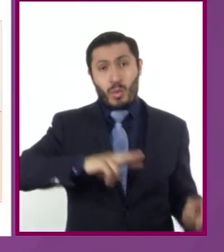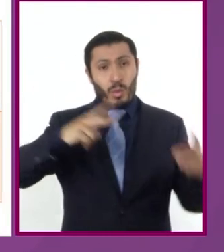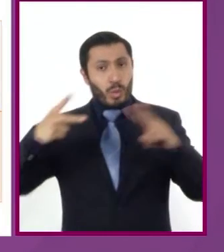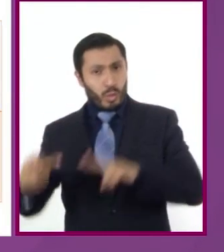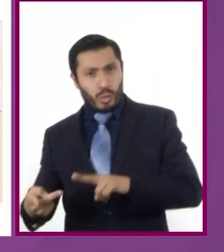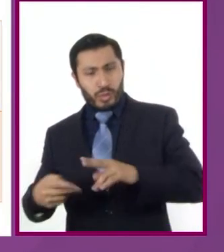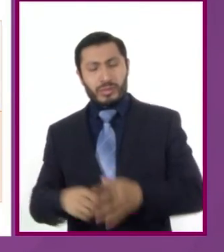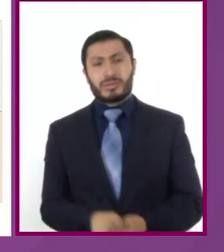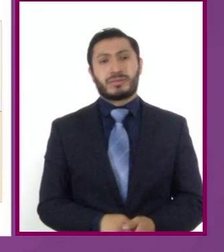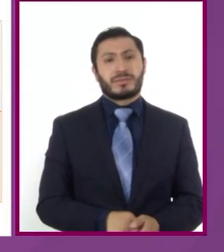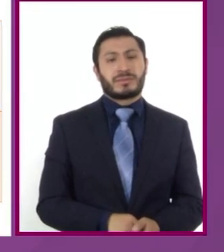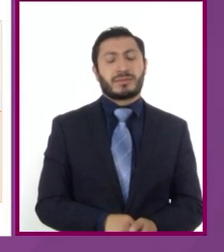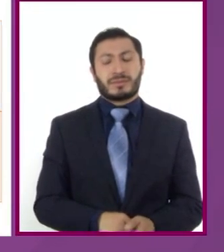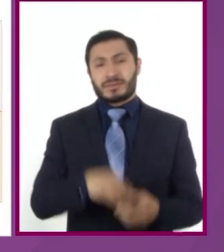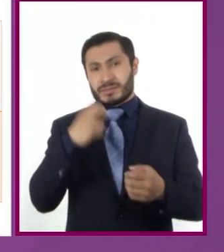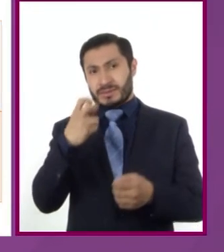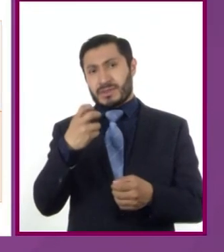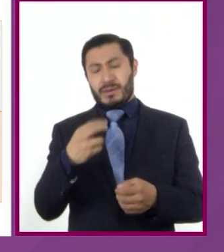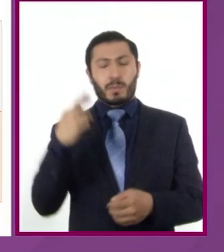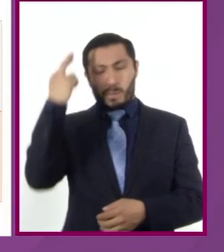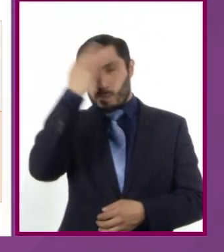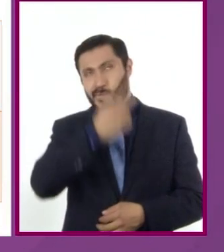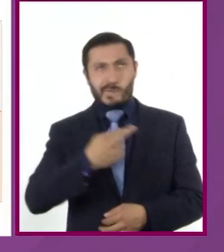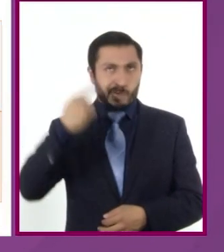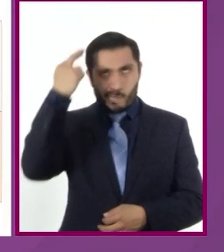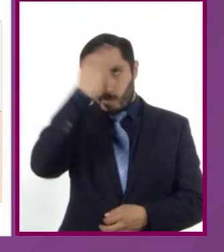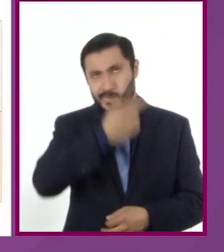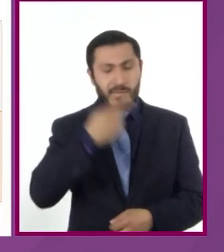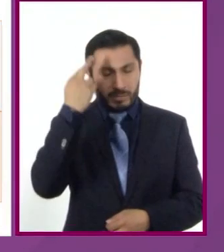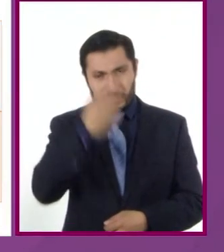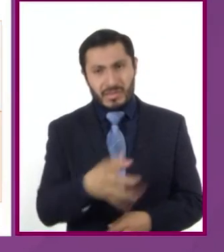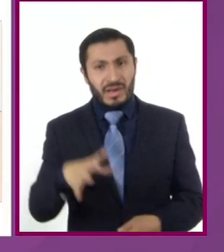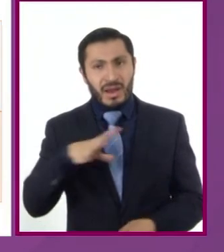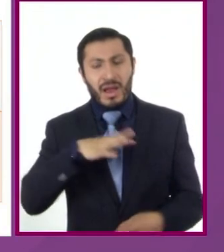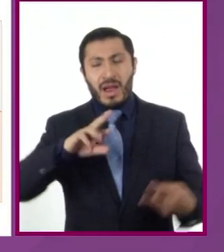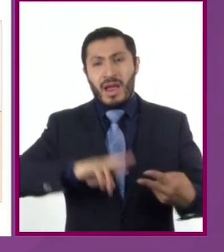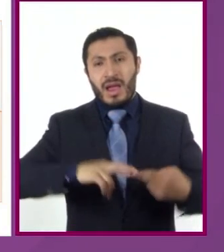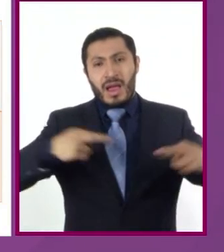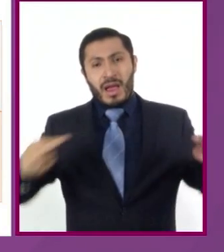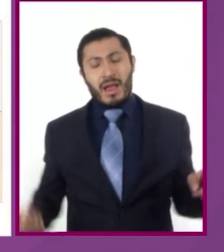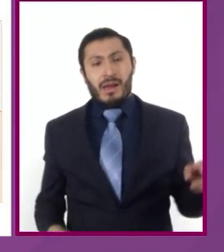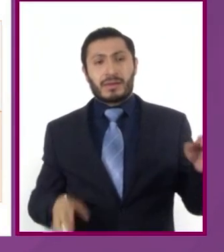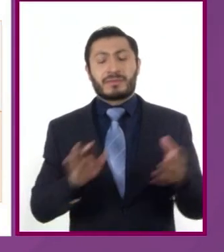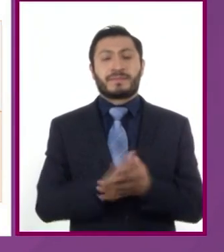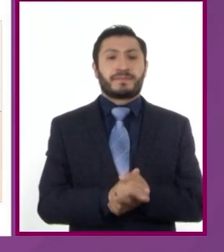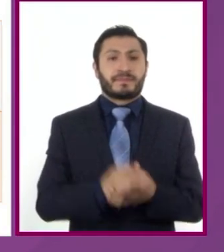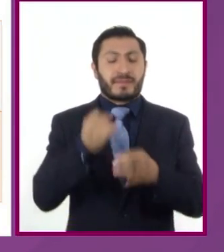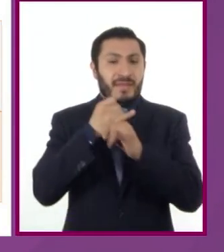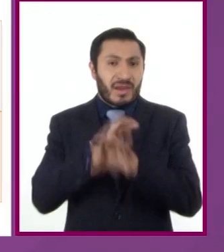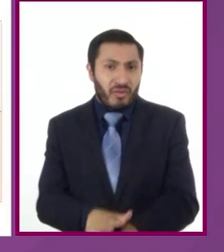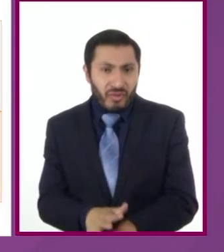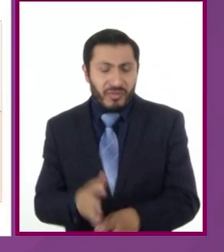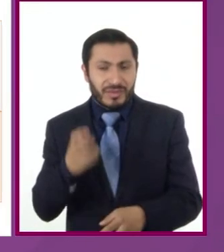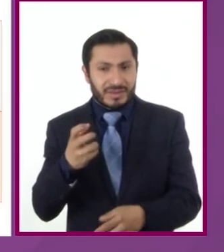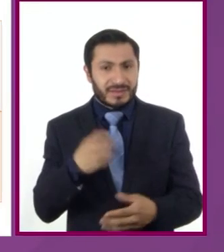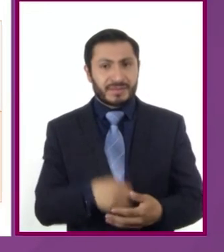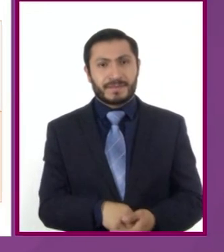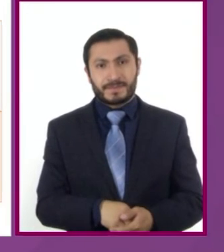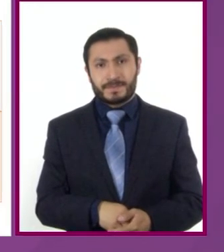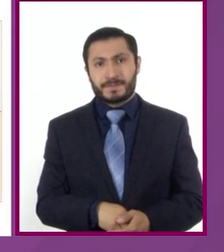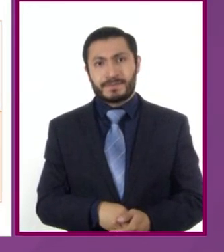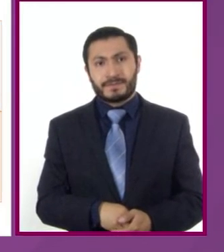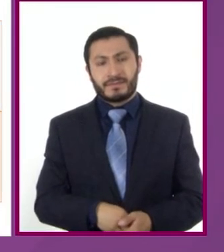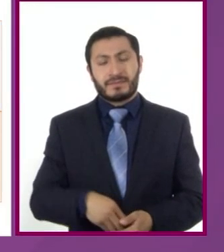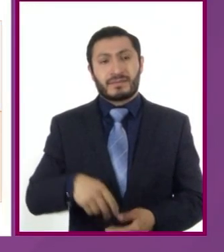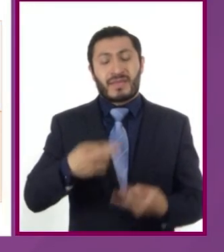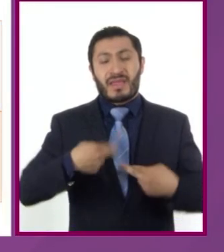proporcionalidad inversa, con base en el análisis de la correspondencia y variación entre los datos de las magnitudes